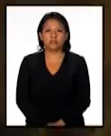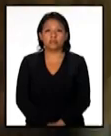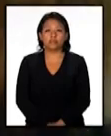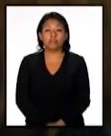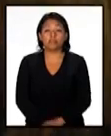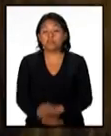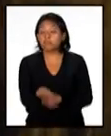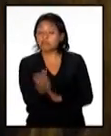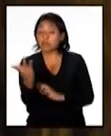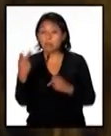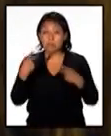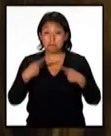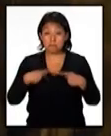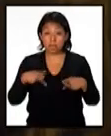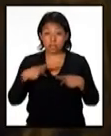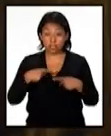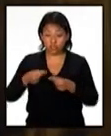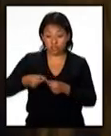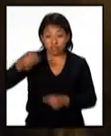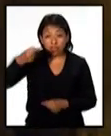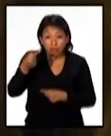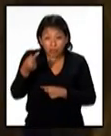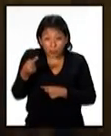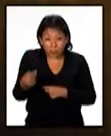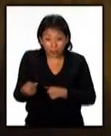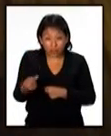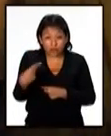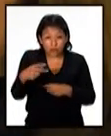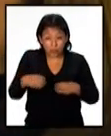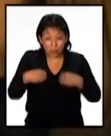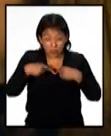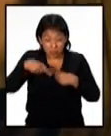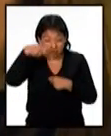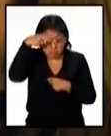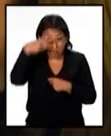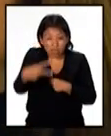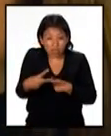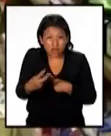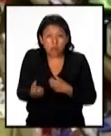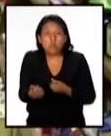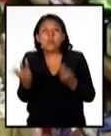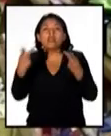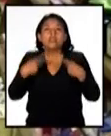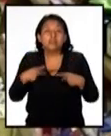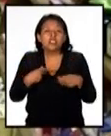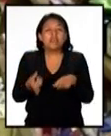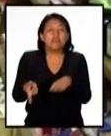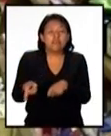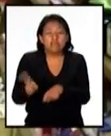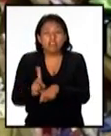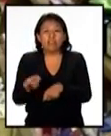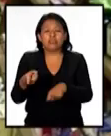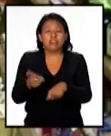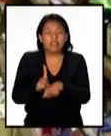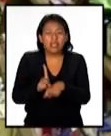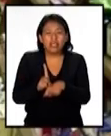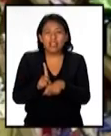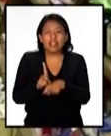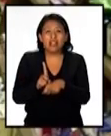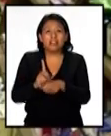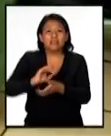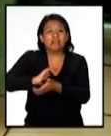¿Cuántas personas de talla baja hacen por la vida en México? ¿Cuántas enfrentan día con día la